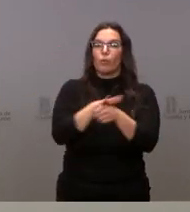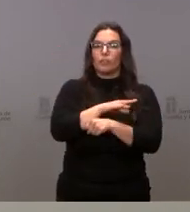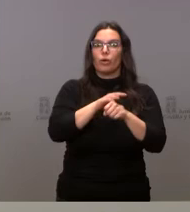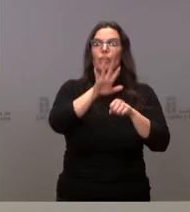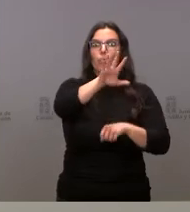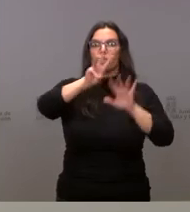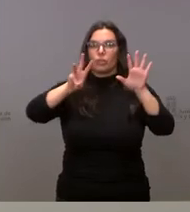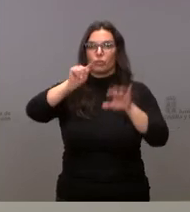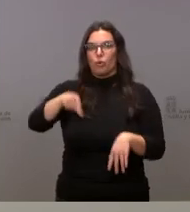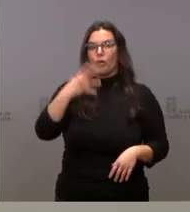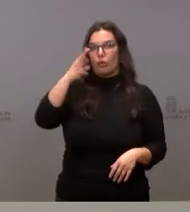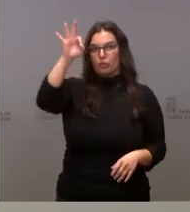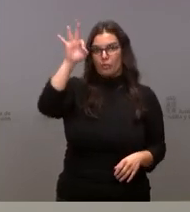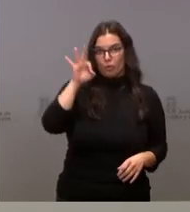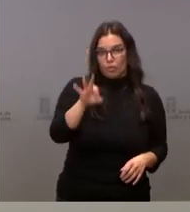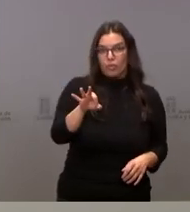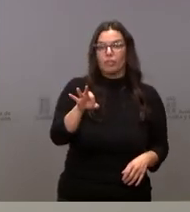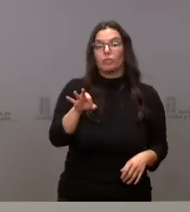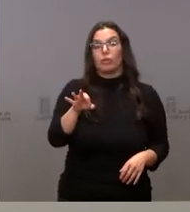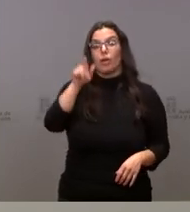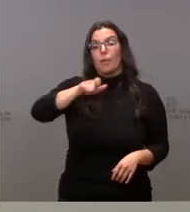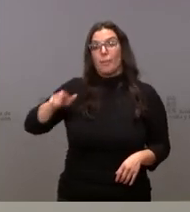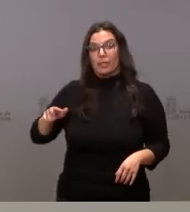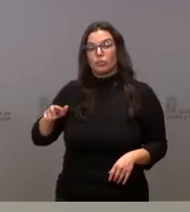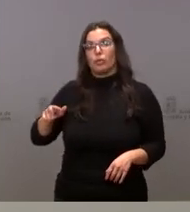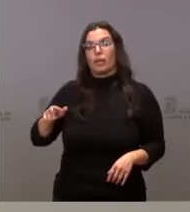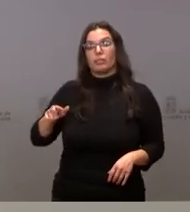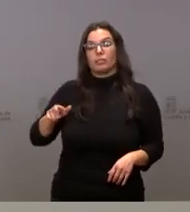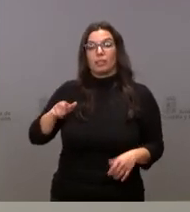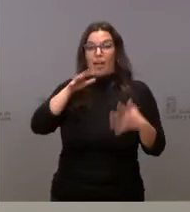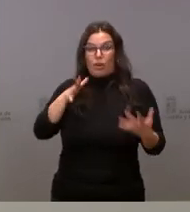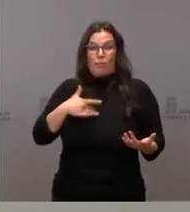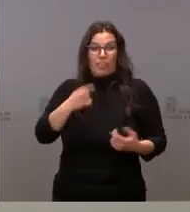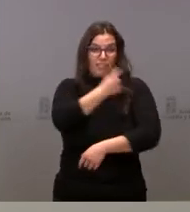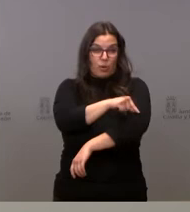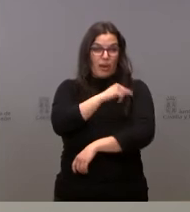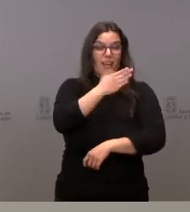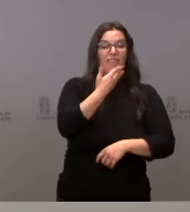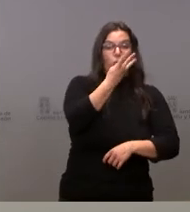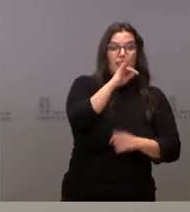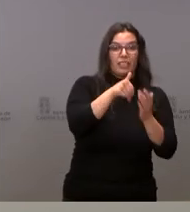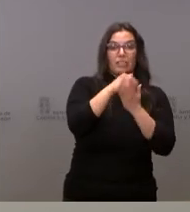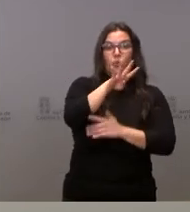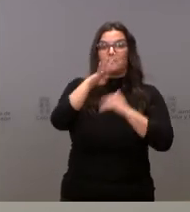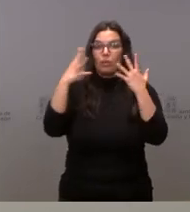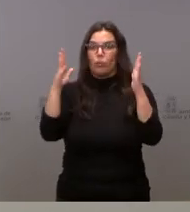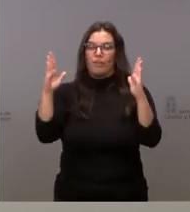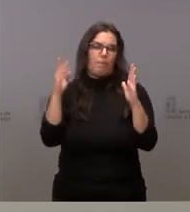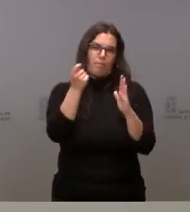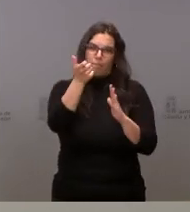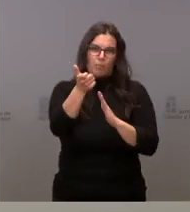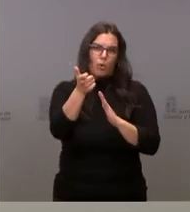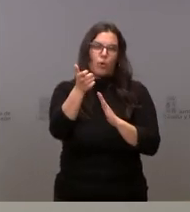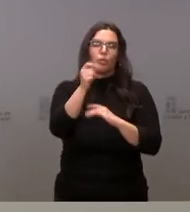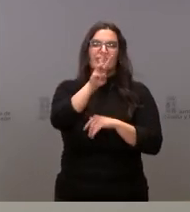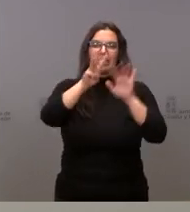84 por ciento mientras que las personas también vacuna bles en este momento entre 40 y 49 años la tasa todavía es inferior y